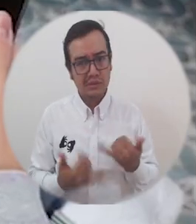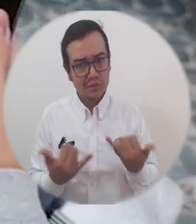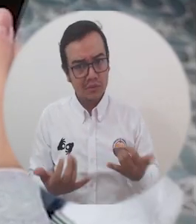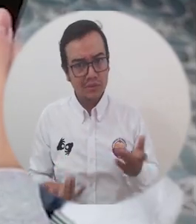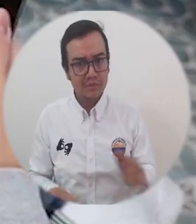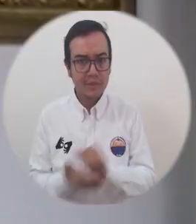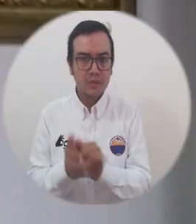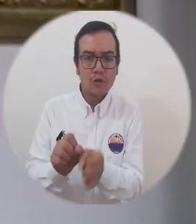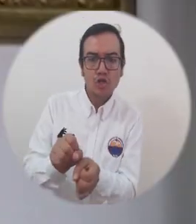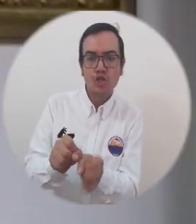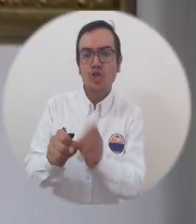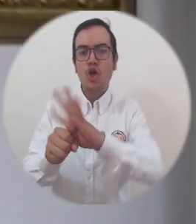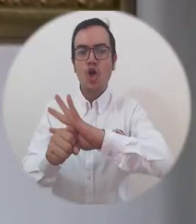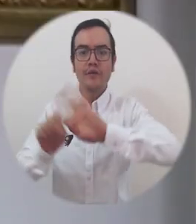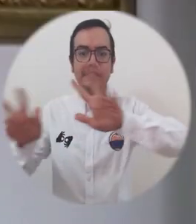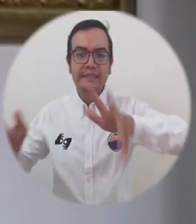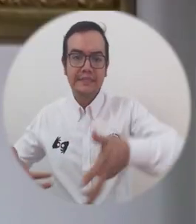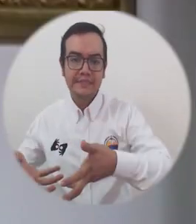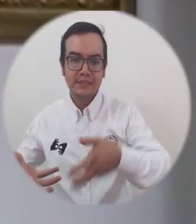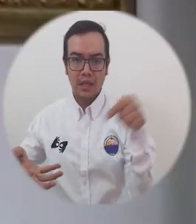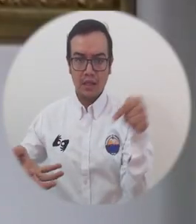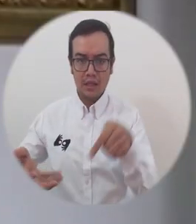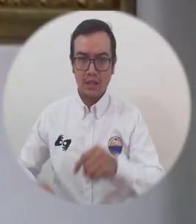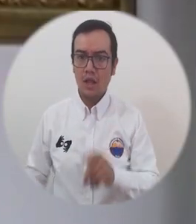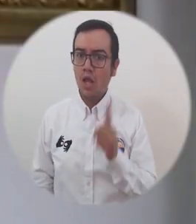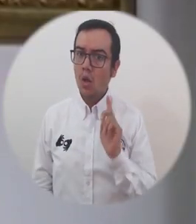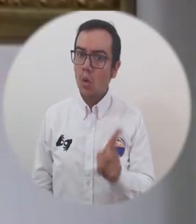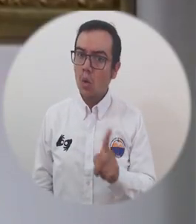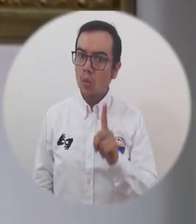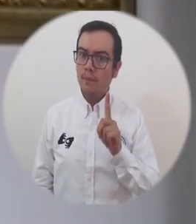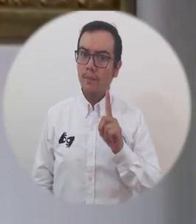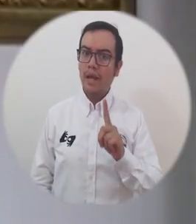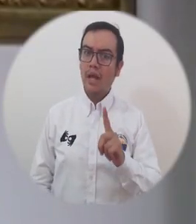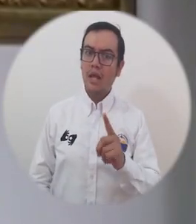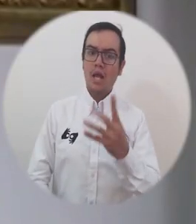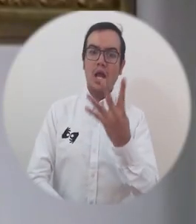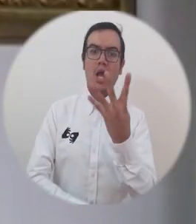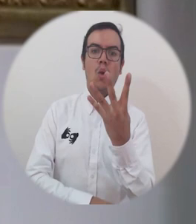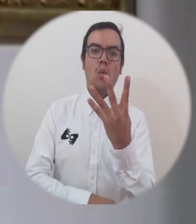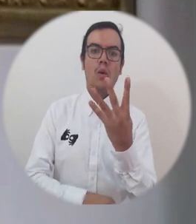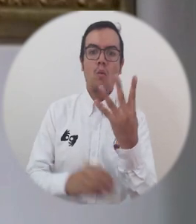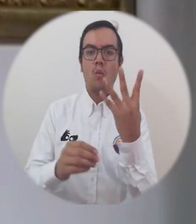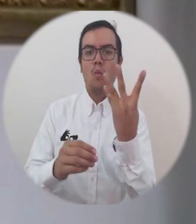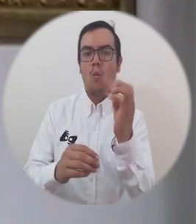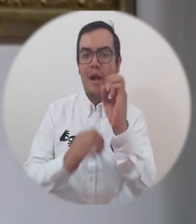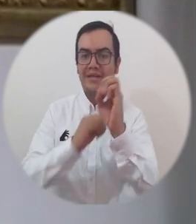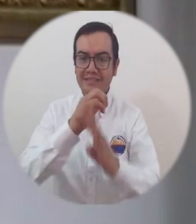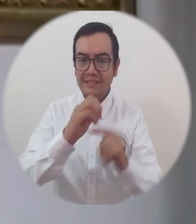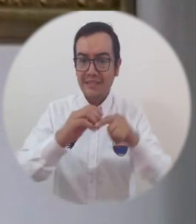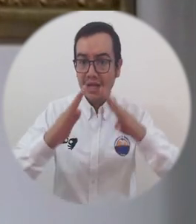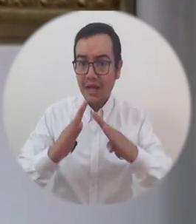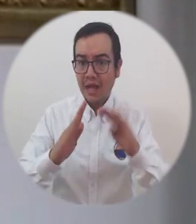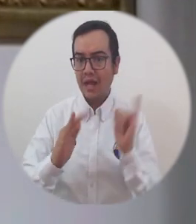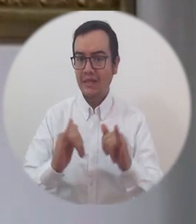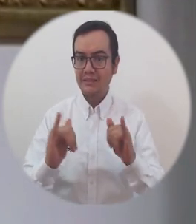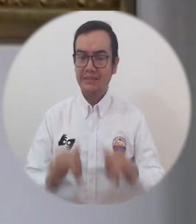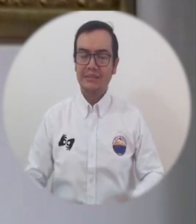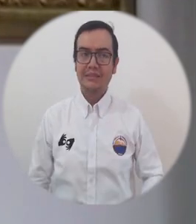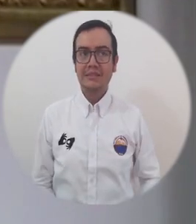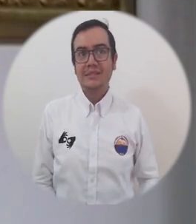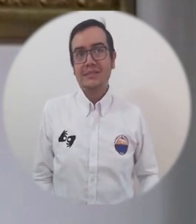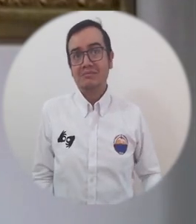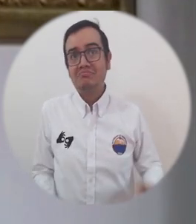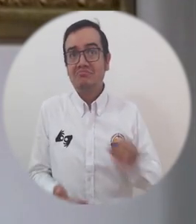coyuntura que viene pasando por lo del COVID-19 en el que debido a la cuarentena y